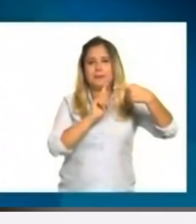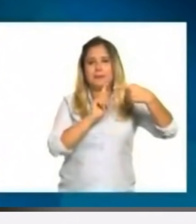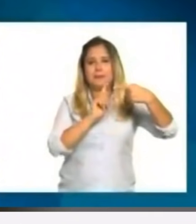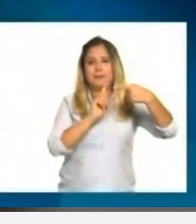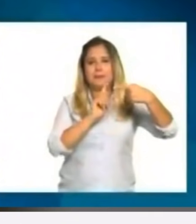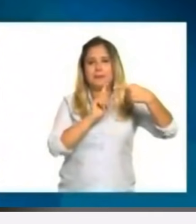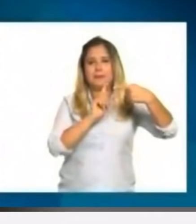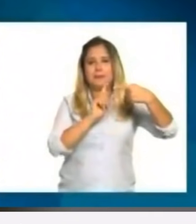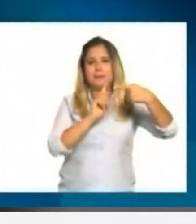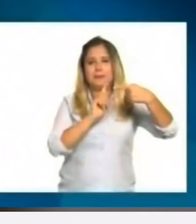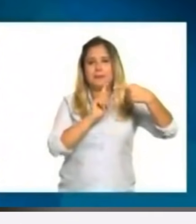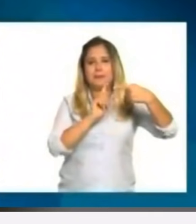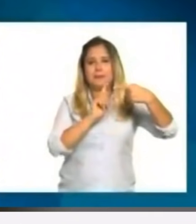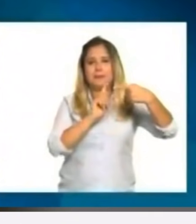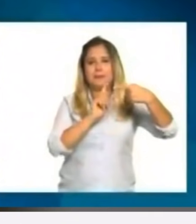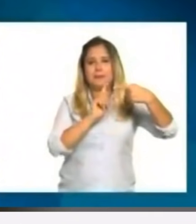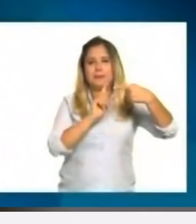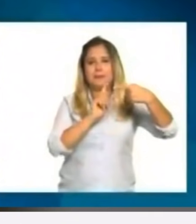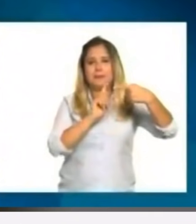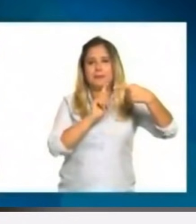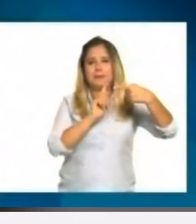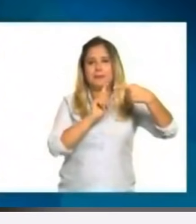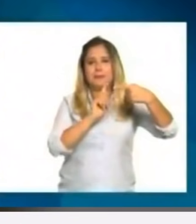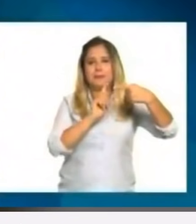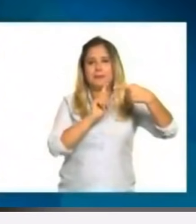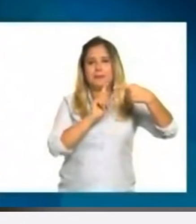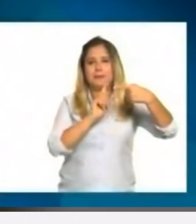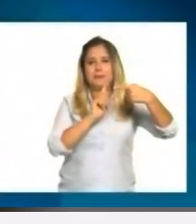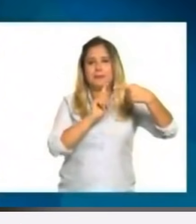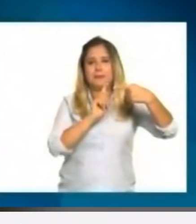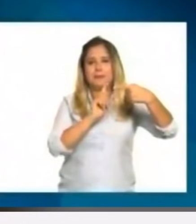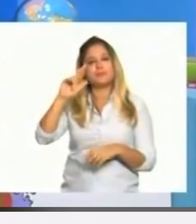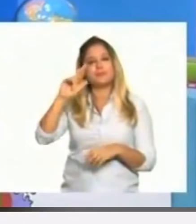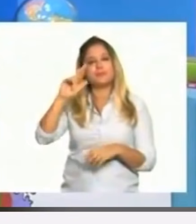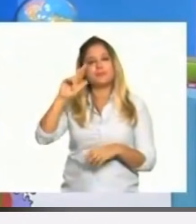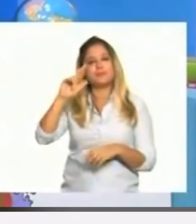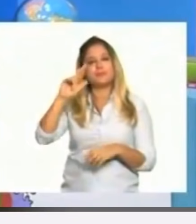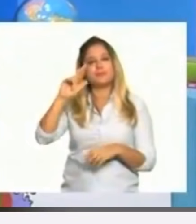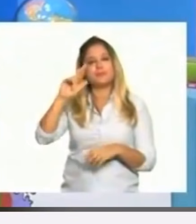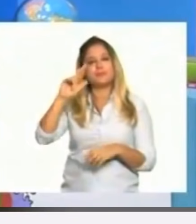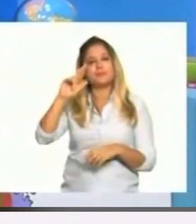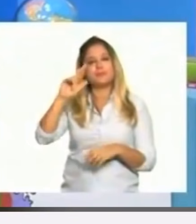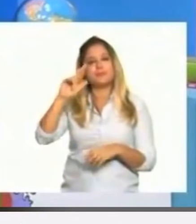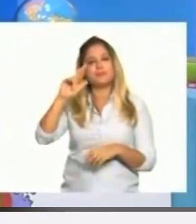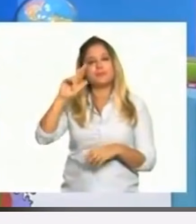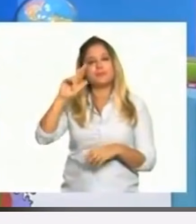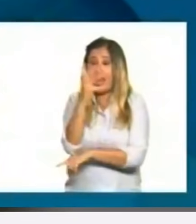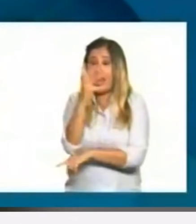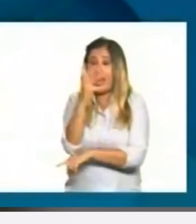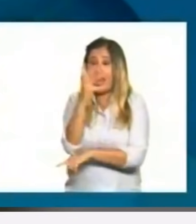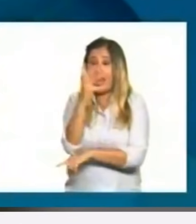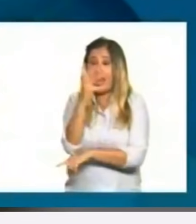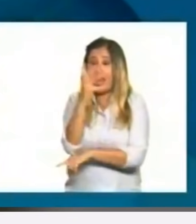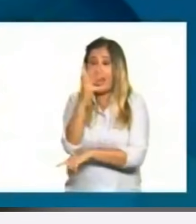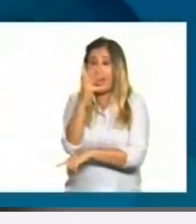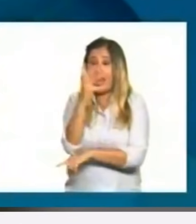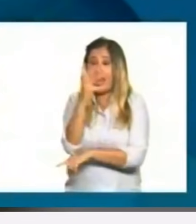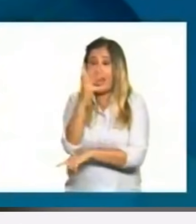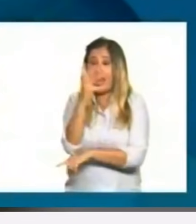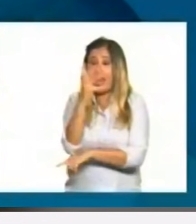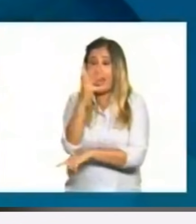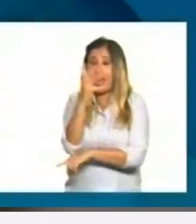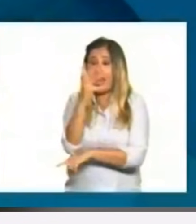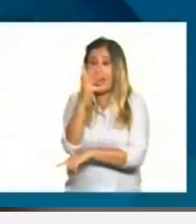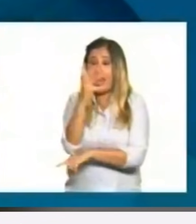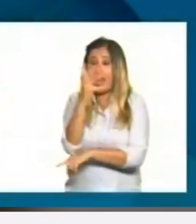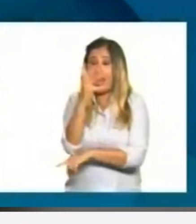de cuestionarios que podemos manejar. Ahora, ya definimos los subtemas, es necesario identificar qué se quiere saber de ellos. Tenemos las preguntas cerradas, solo